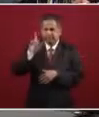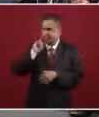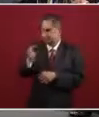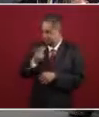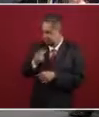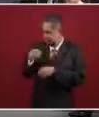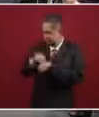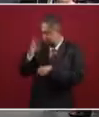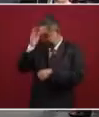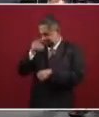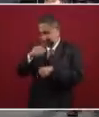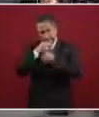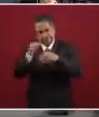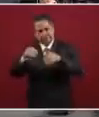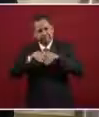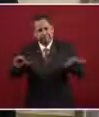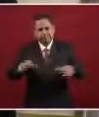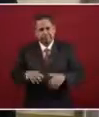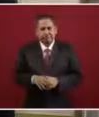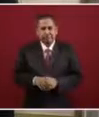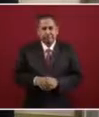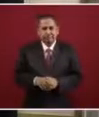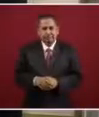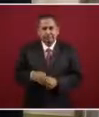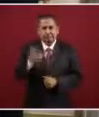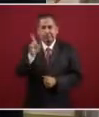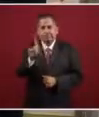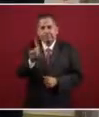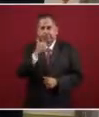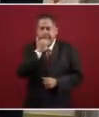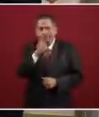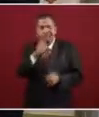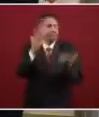acuerdo. Ok. El lunes.